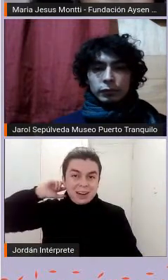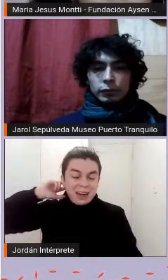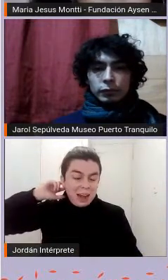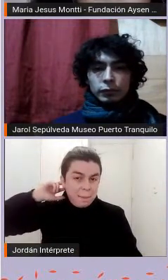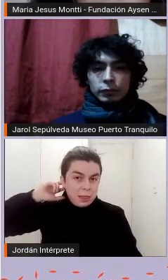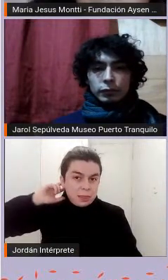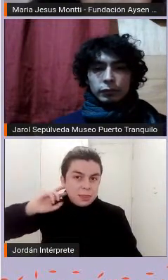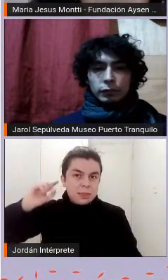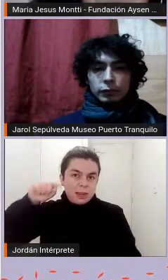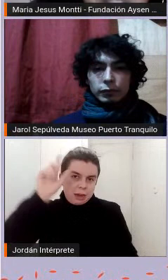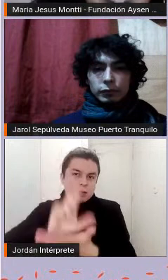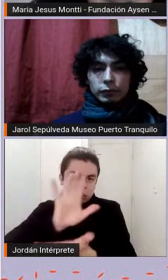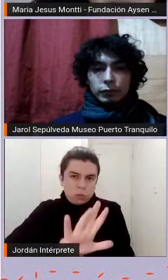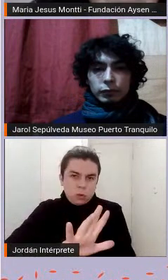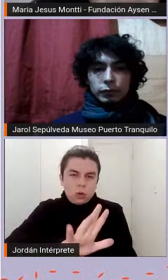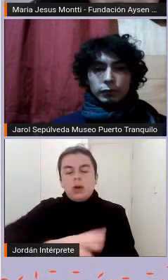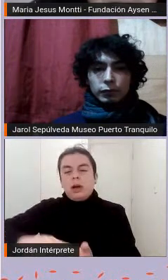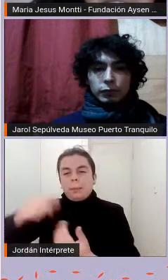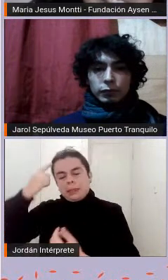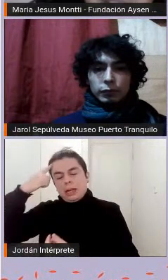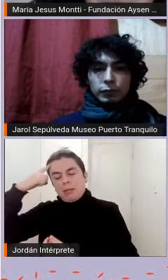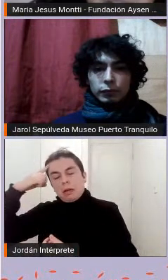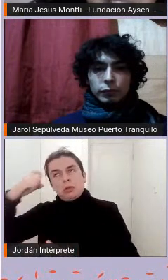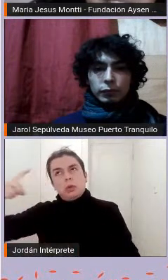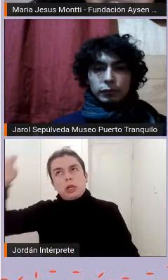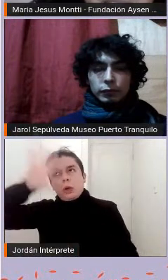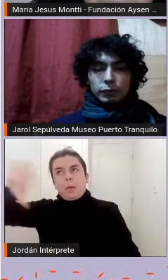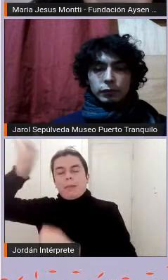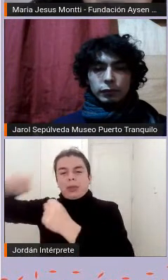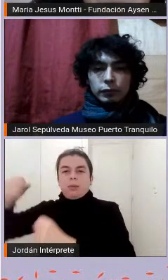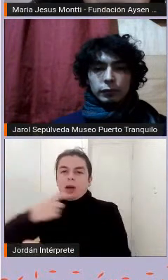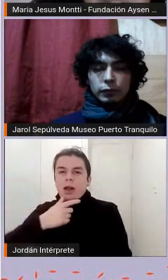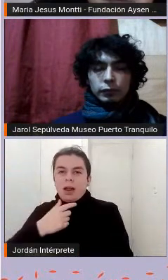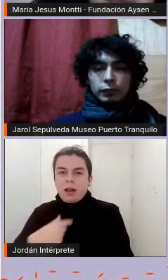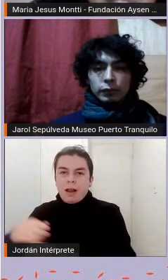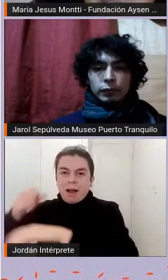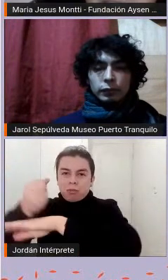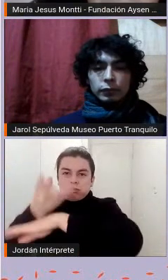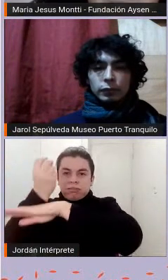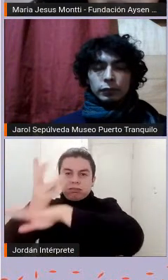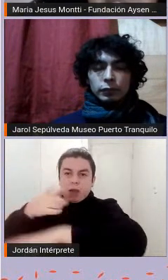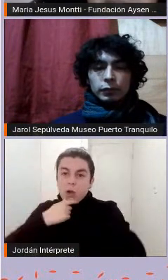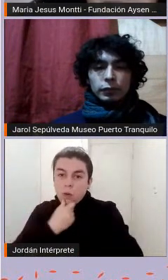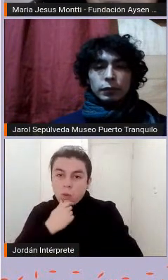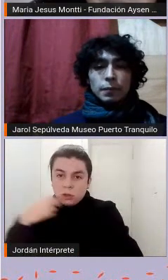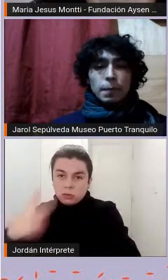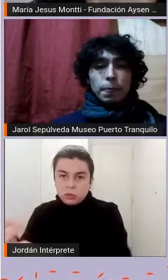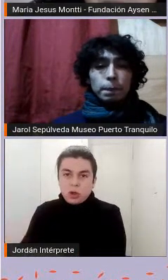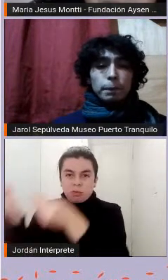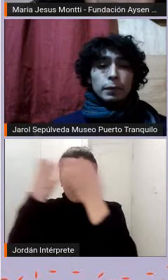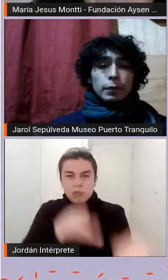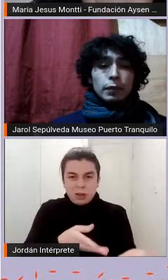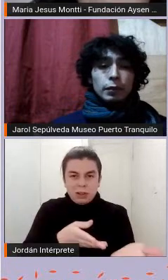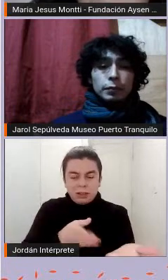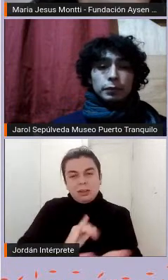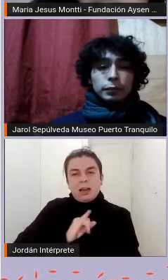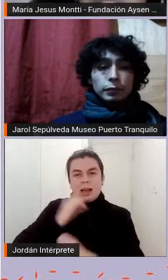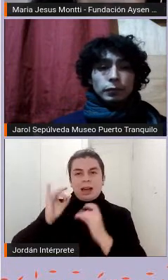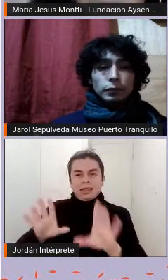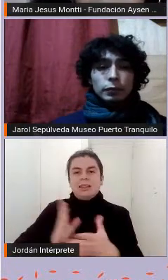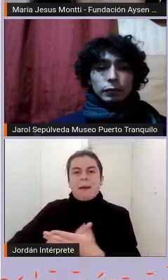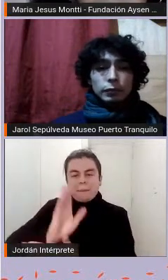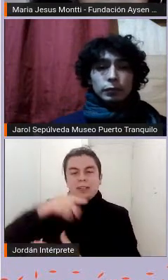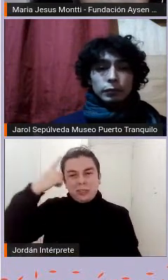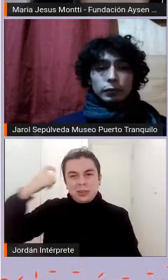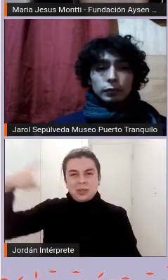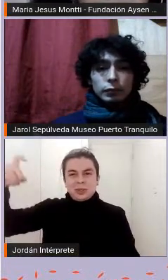surge el sueño, y surge en el fondo el interés en poder acercar el patrimonio natural del Parque Nacional Laguna San Rafael a